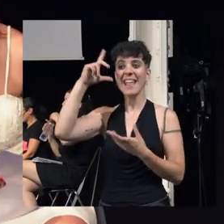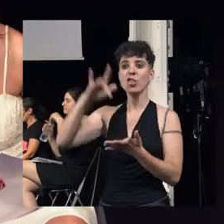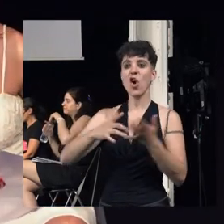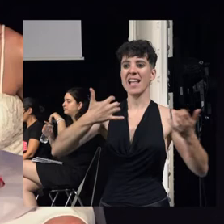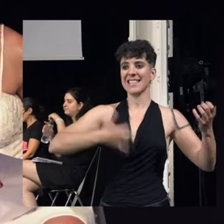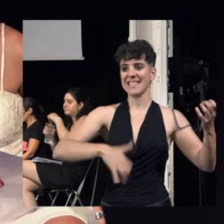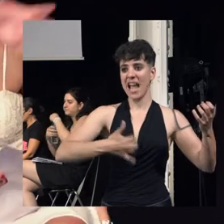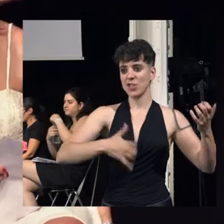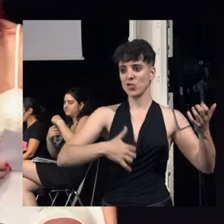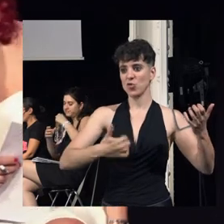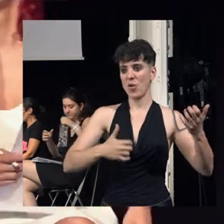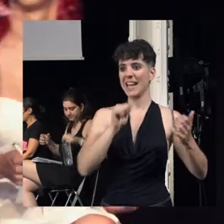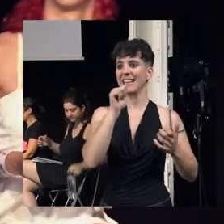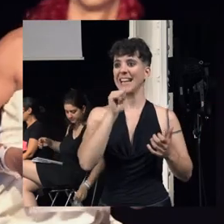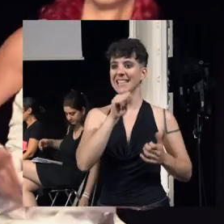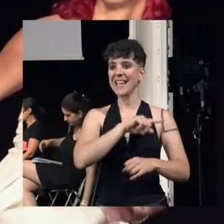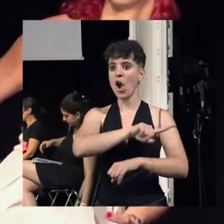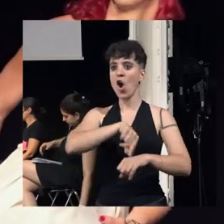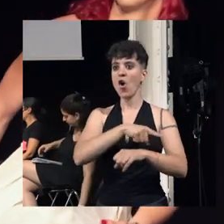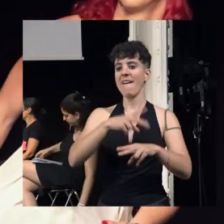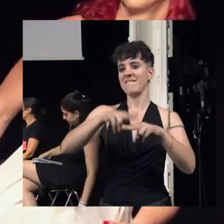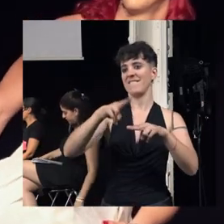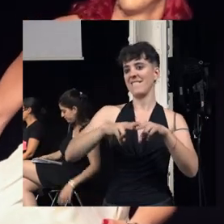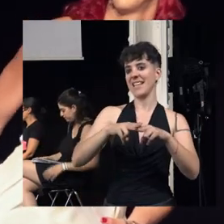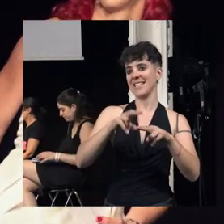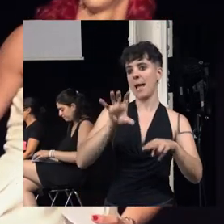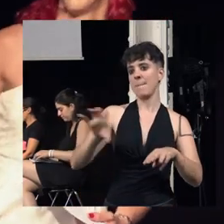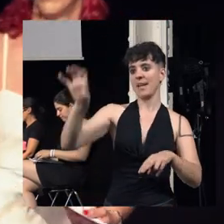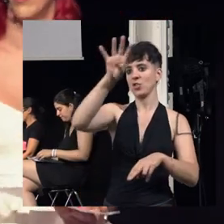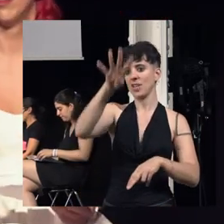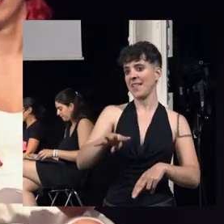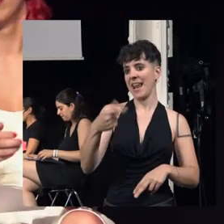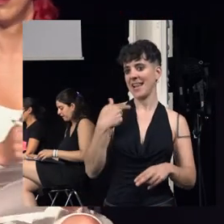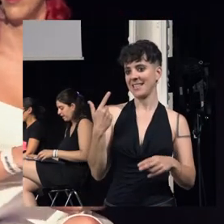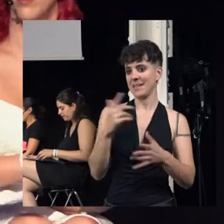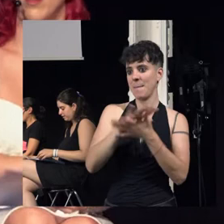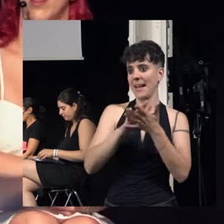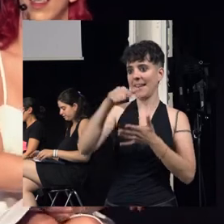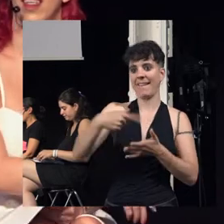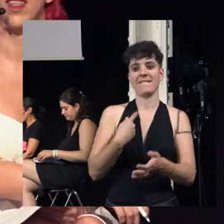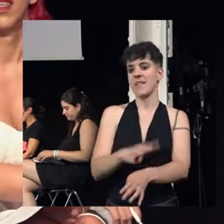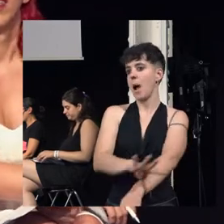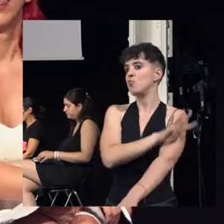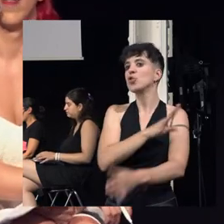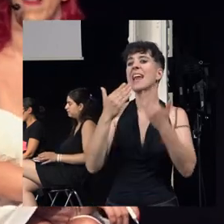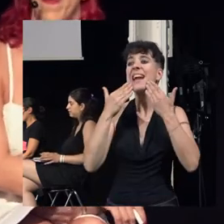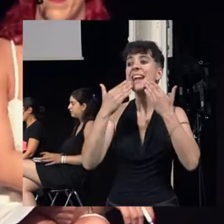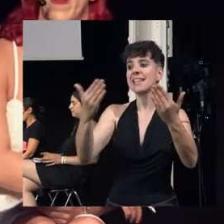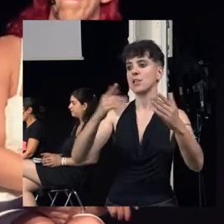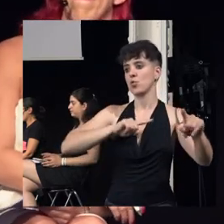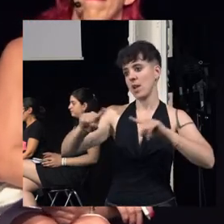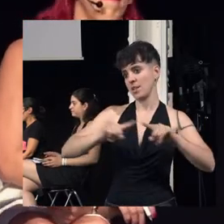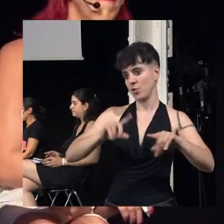hores de la festa major dels Països Catalans aquí a Barcelona parlant d'aquestes coses és com a mínim emocionant. Gràcies als organitzadors per comptar